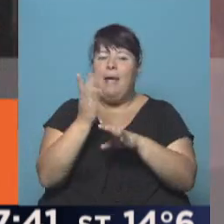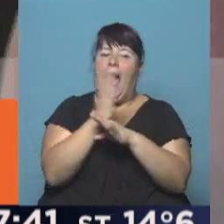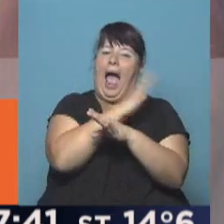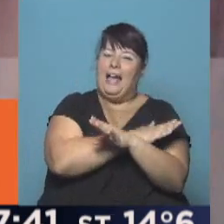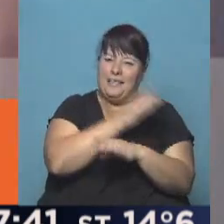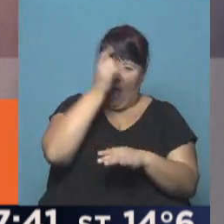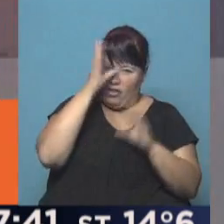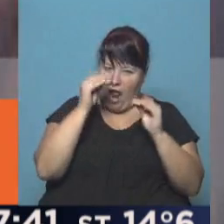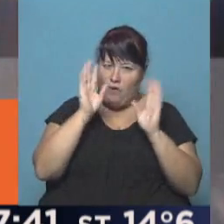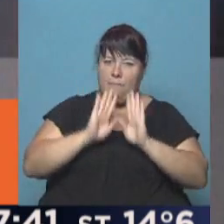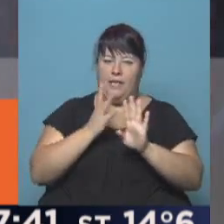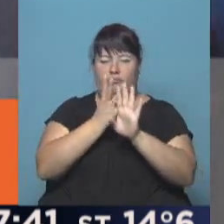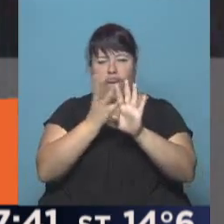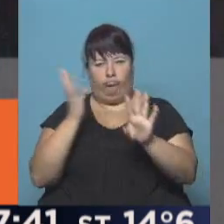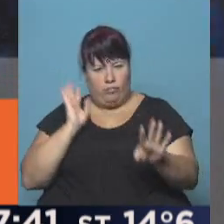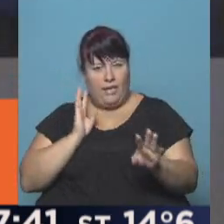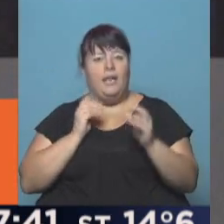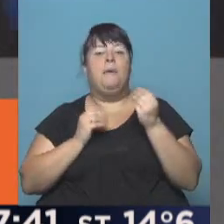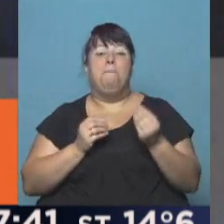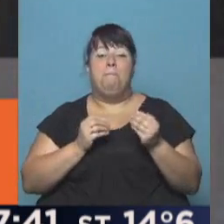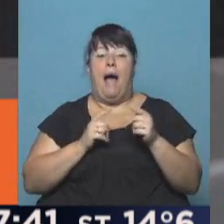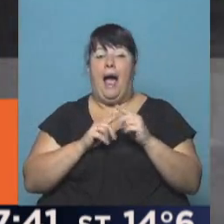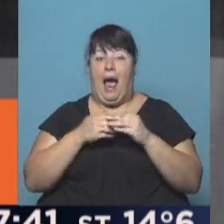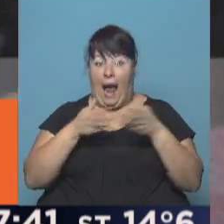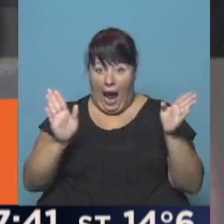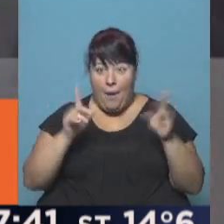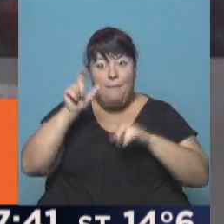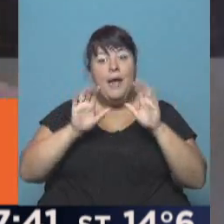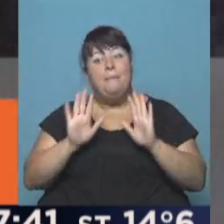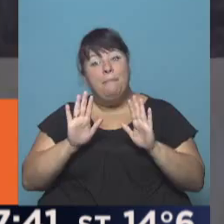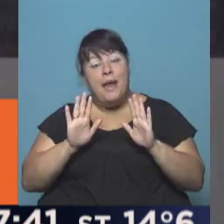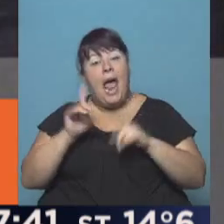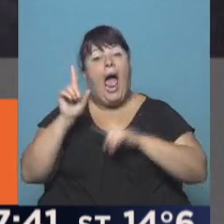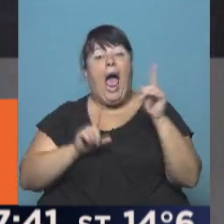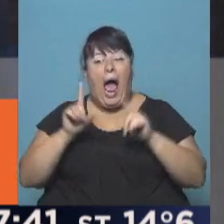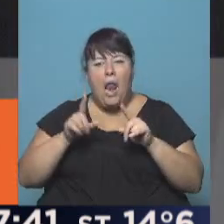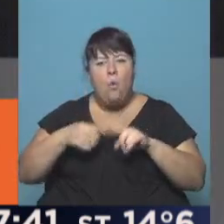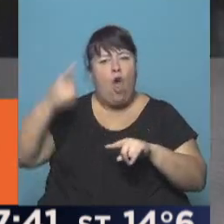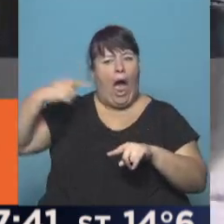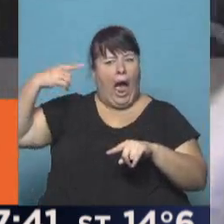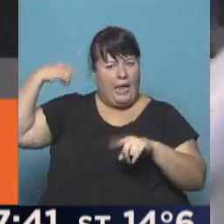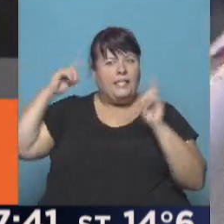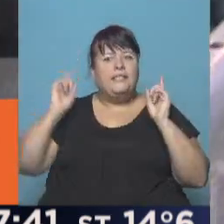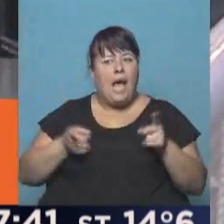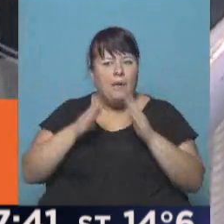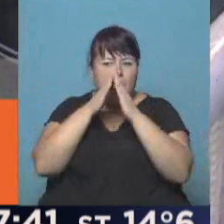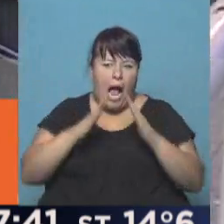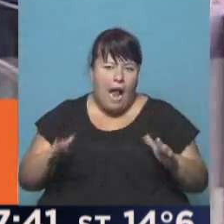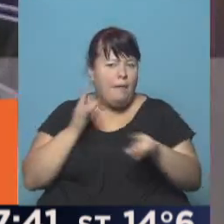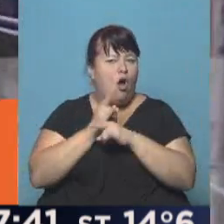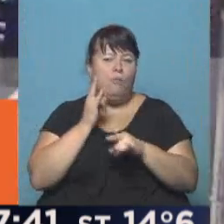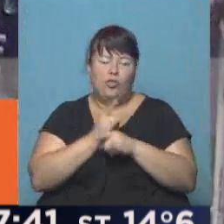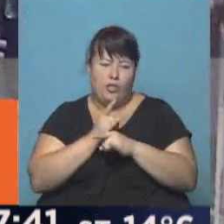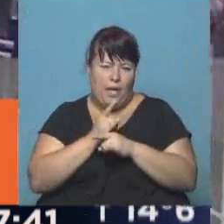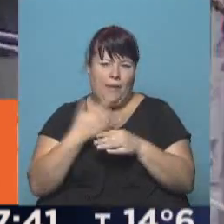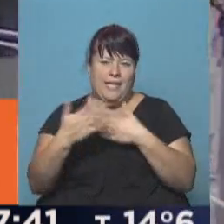antes de las doce de la noche para ya desde el primer minuto la gente que está esperando algunos desde muchos días inclusive acampando como siempre